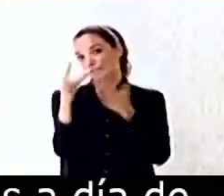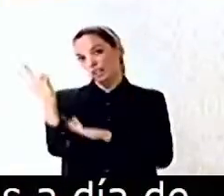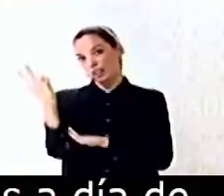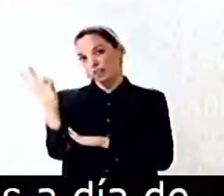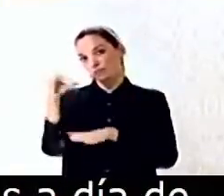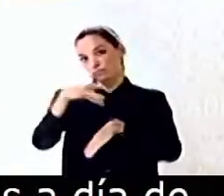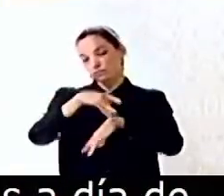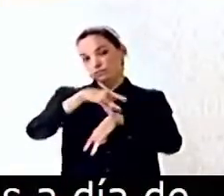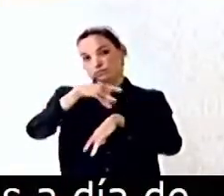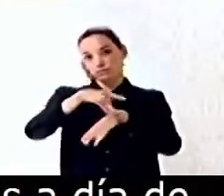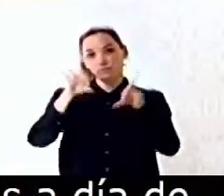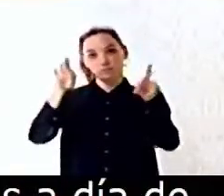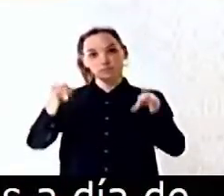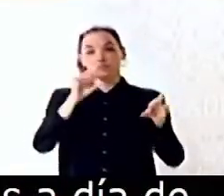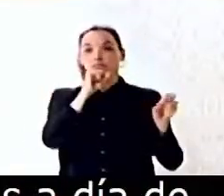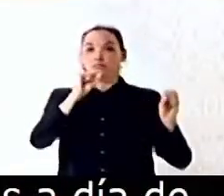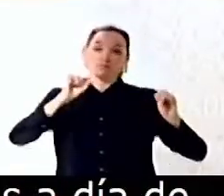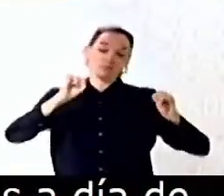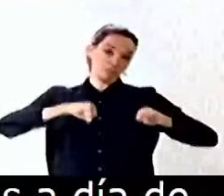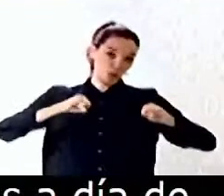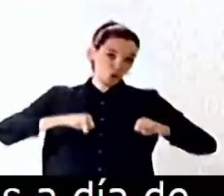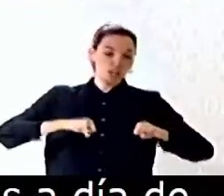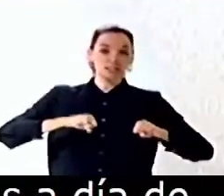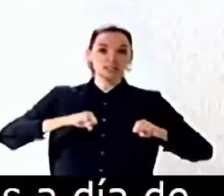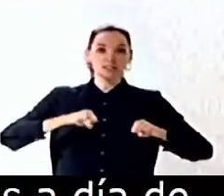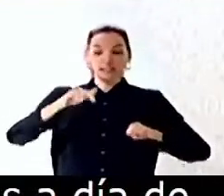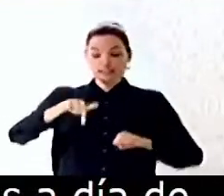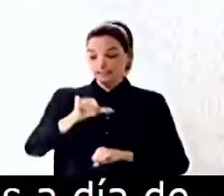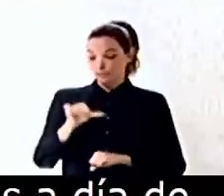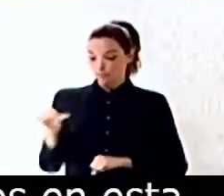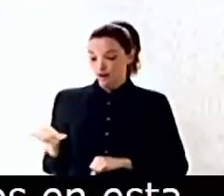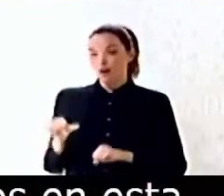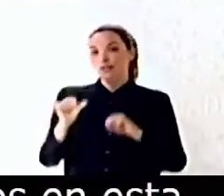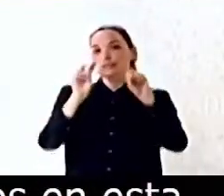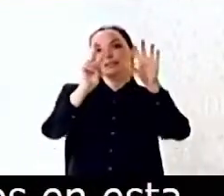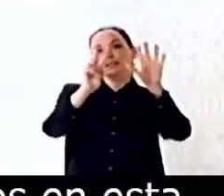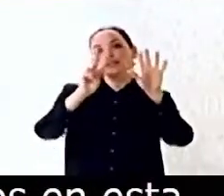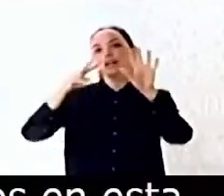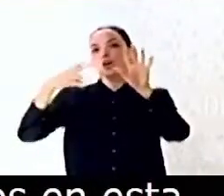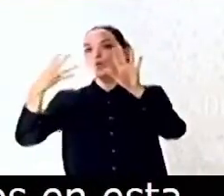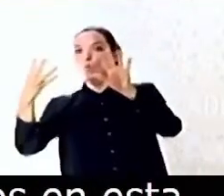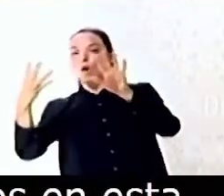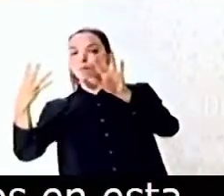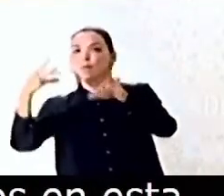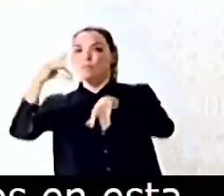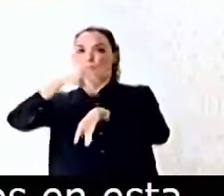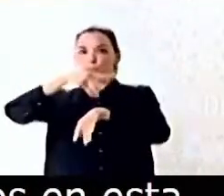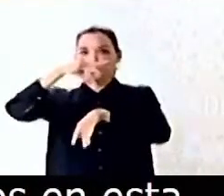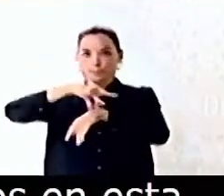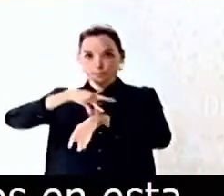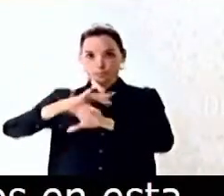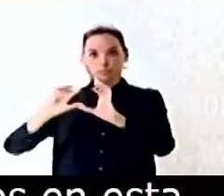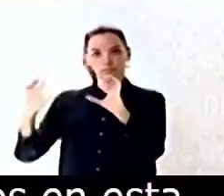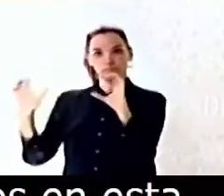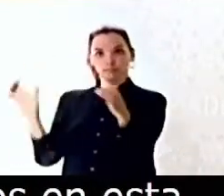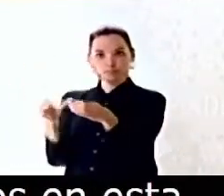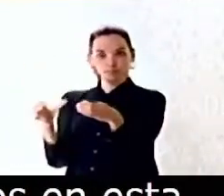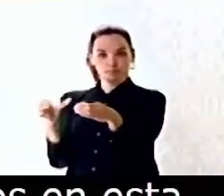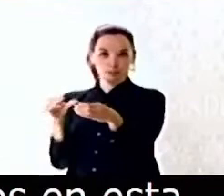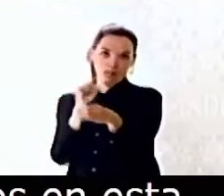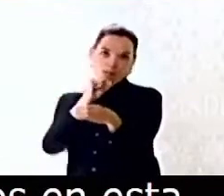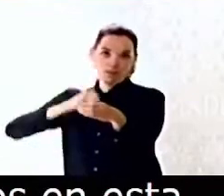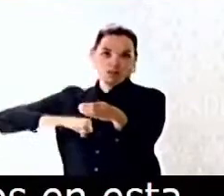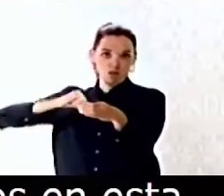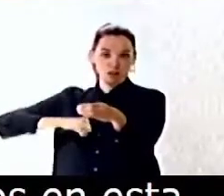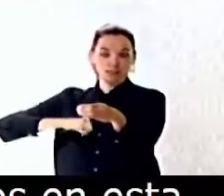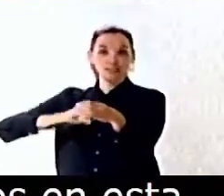los que estaban infectados, en esta semana son 79 residentes los positivos, y